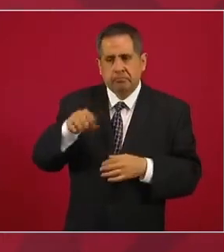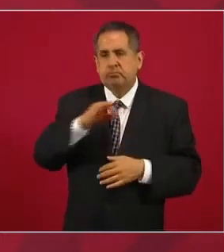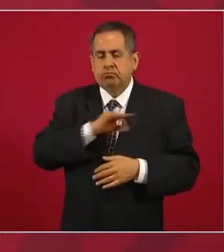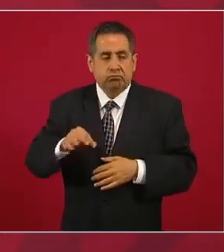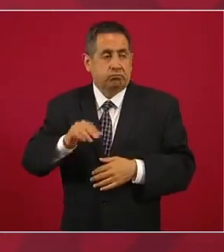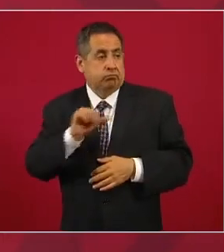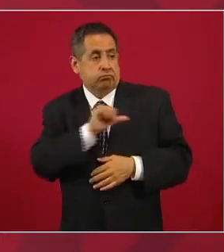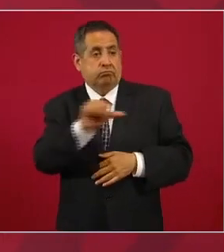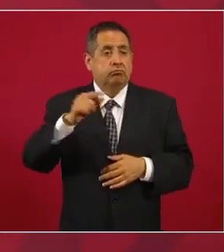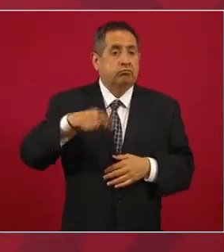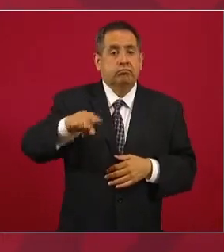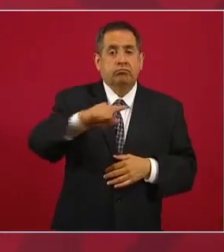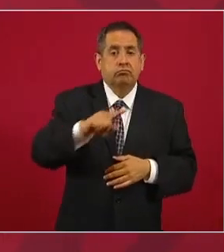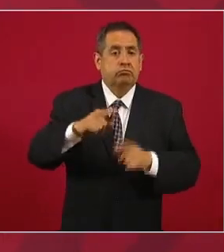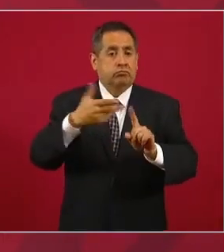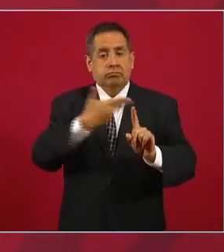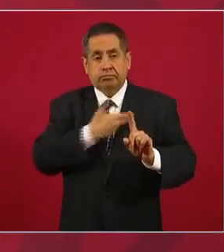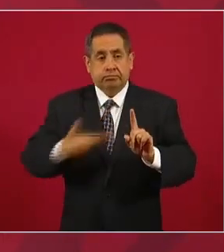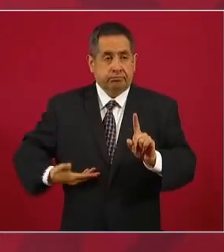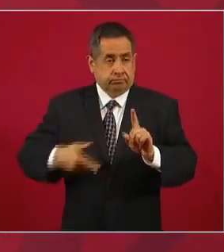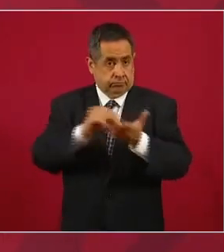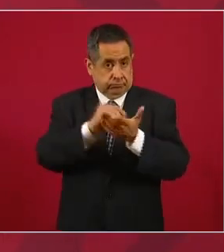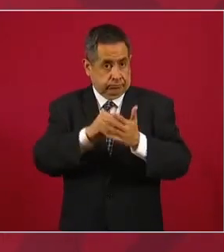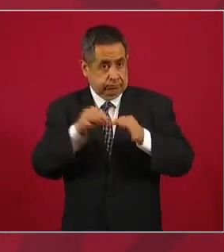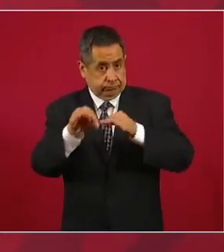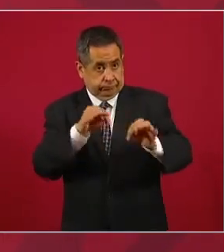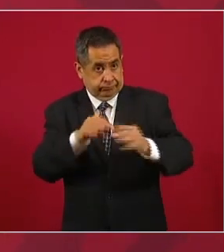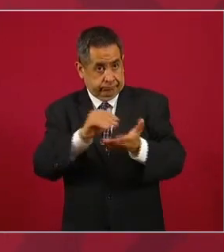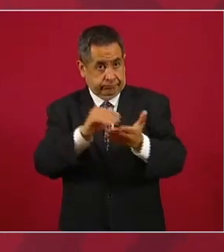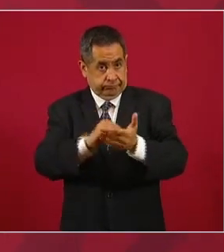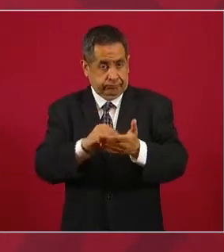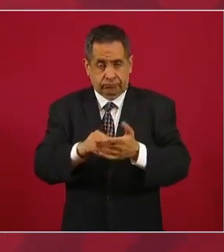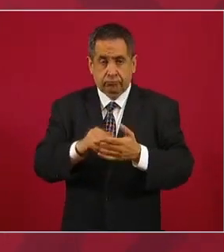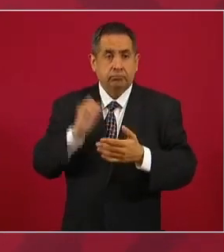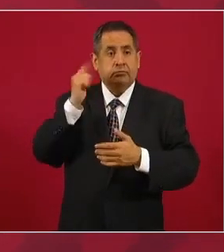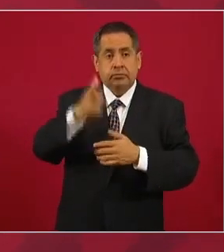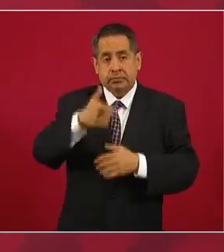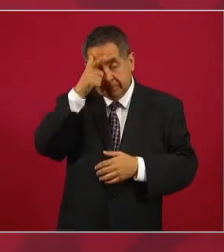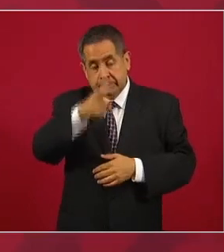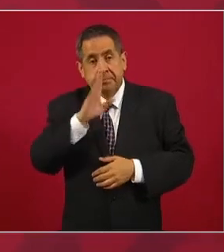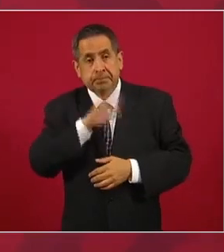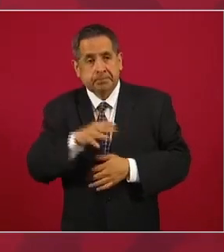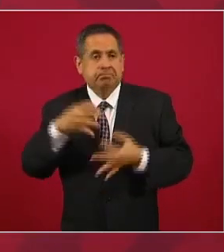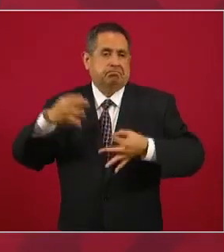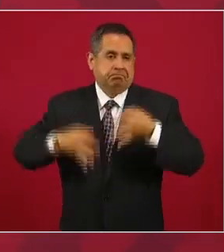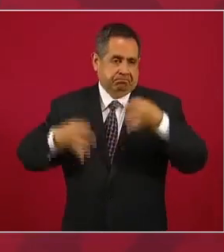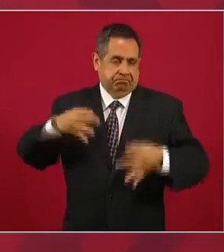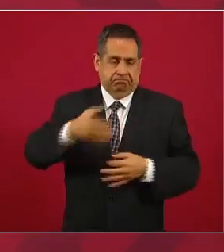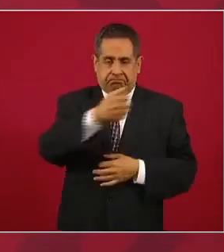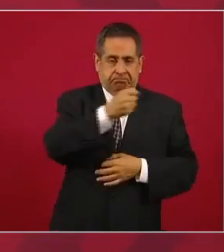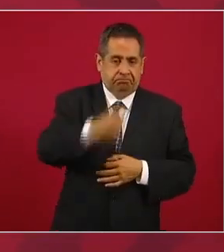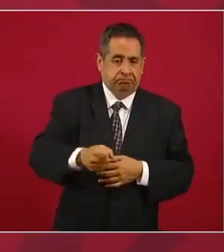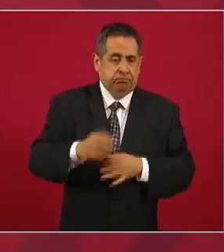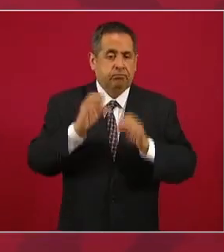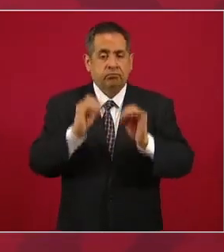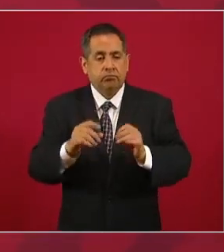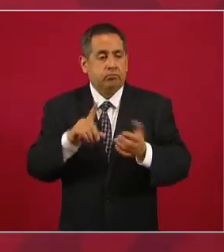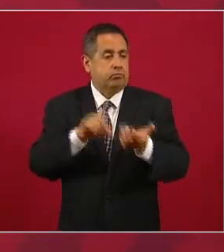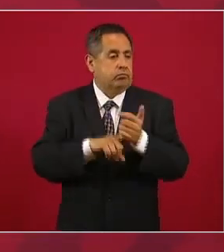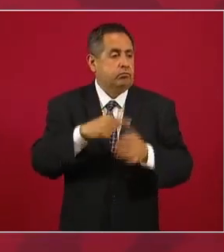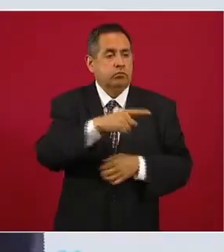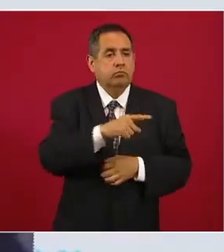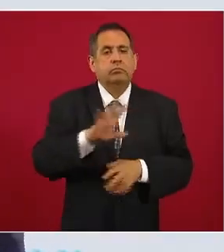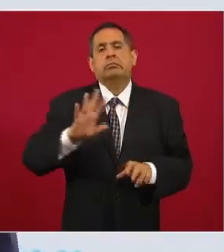en contra de un presidente en funciones, o como la consideración de delitos